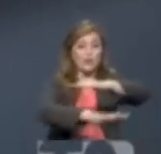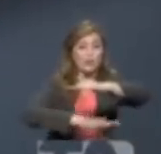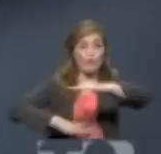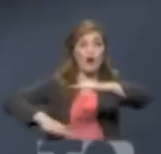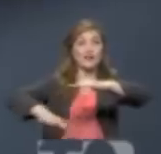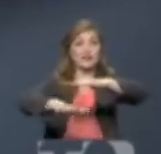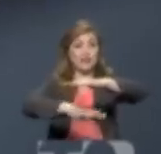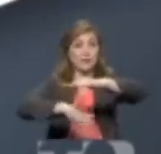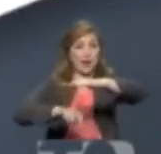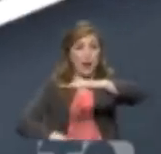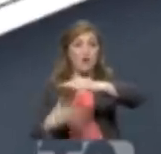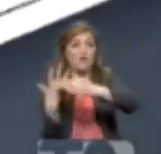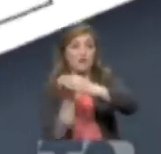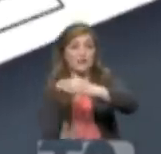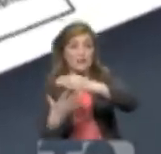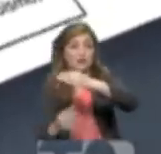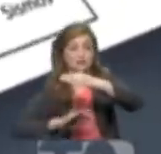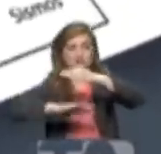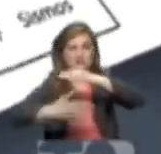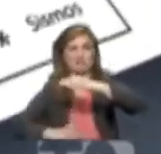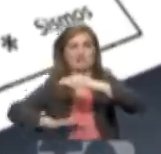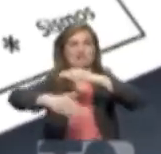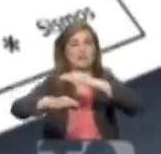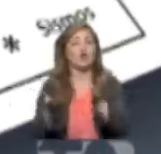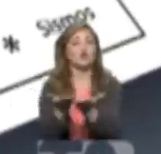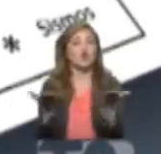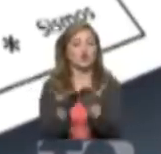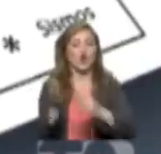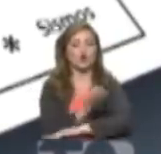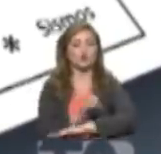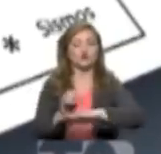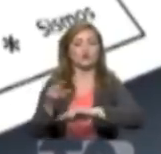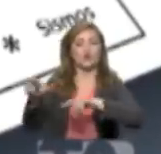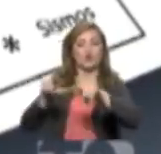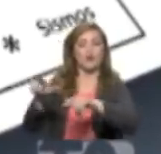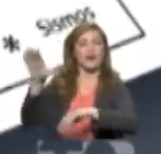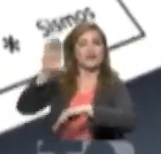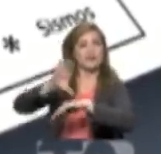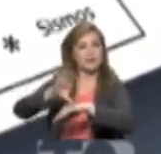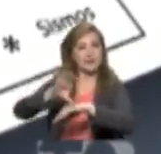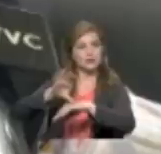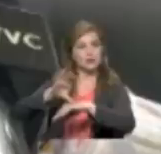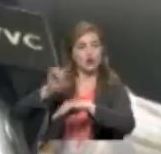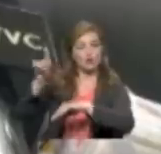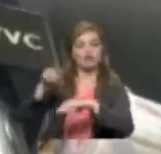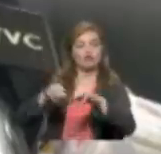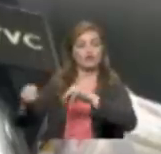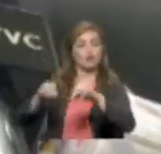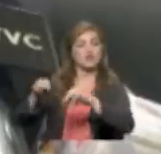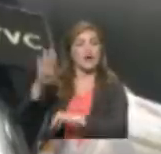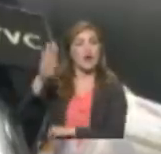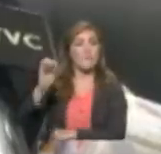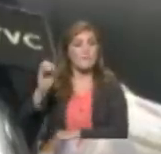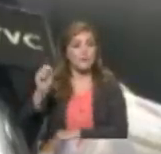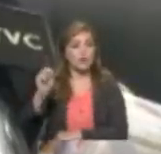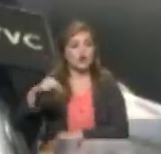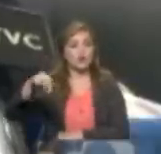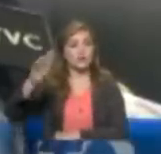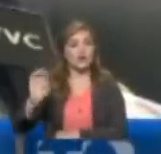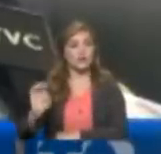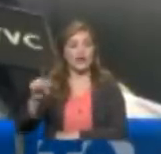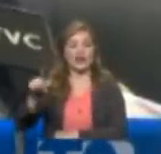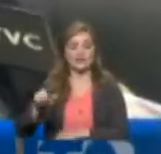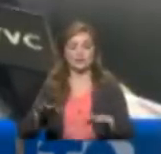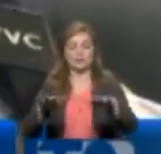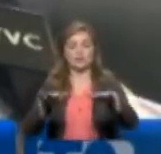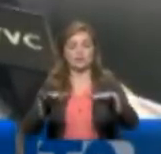específicamente en el sector de la occidental la bajo la zona del centro comercial el bosque los movimientos se registran en la falta